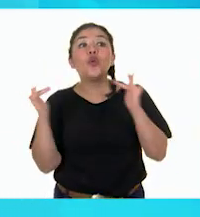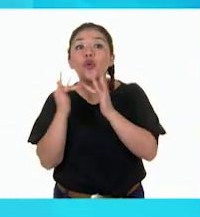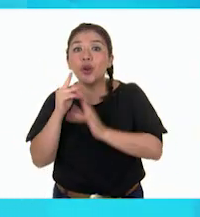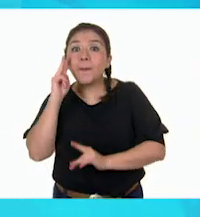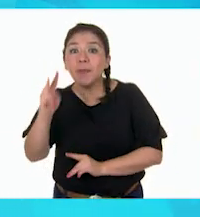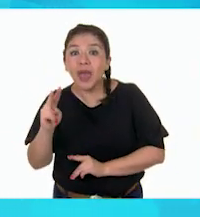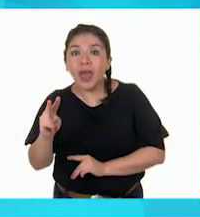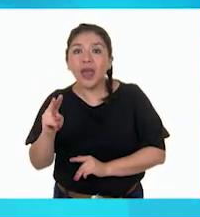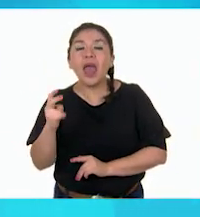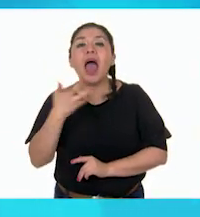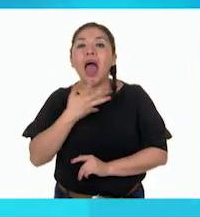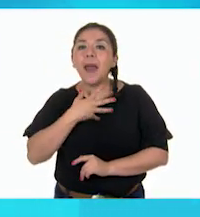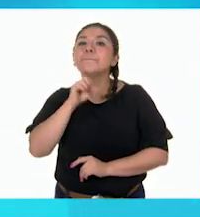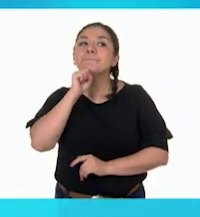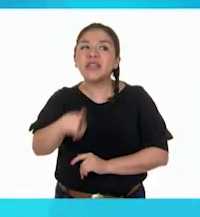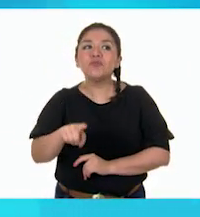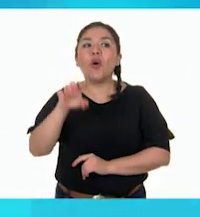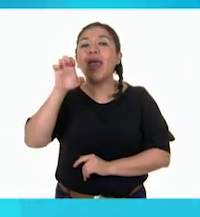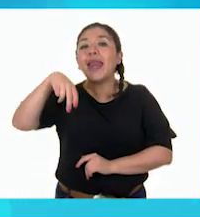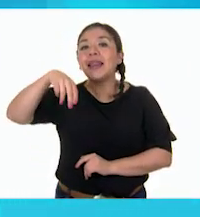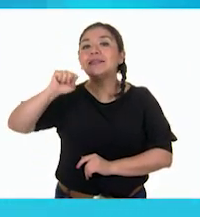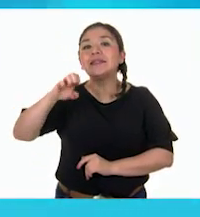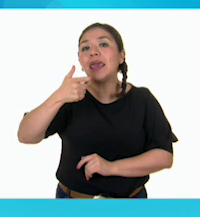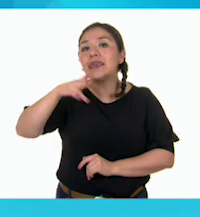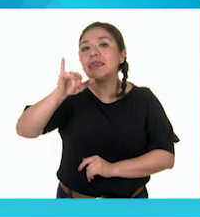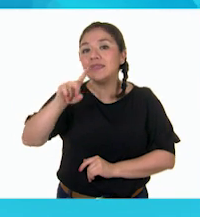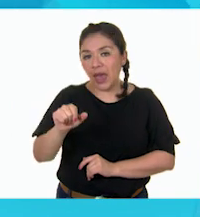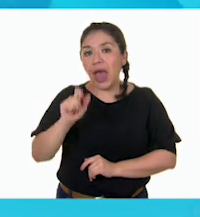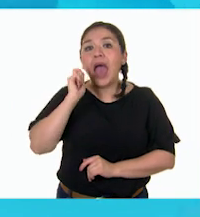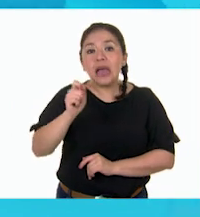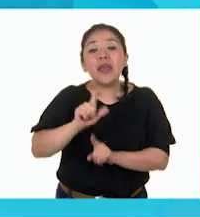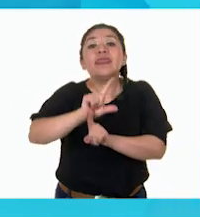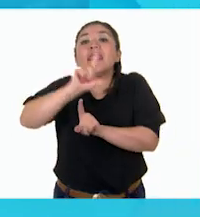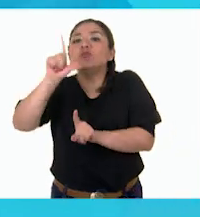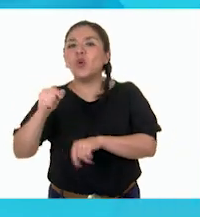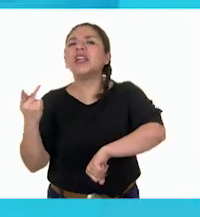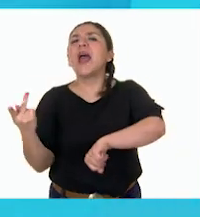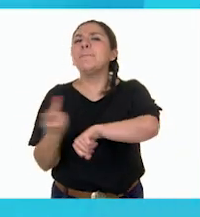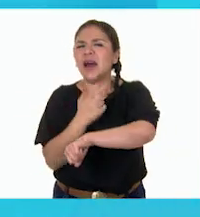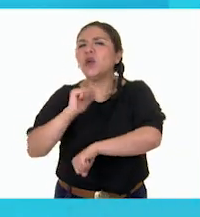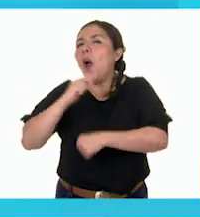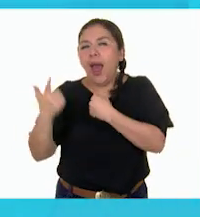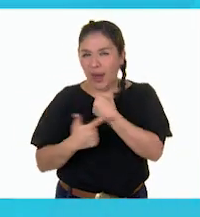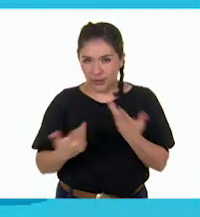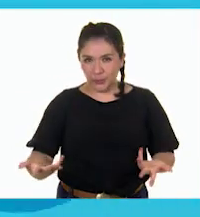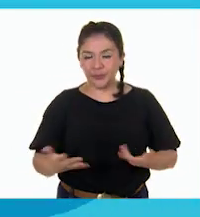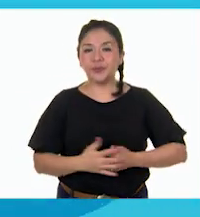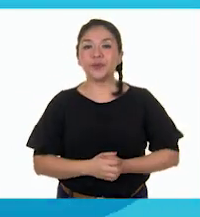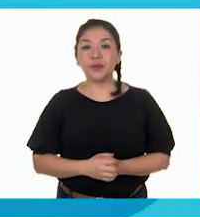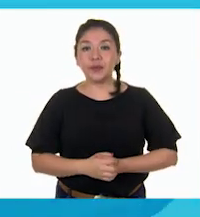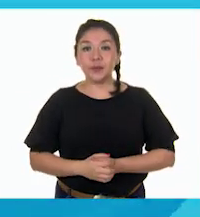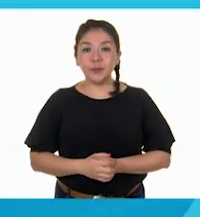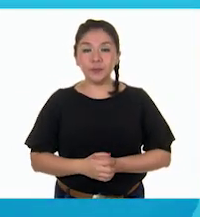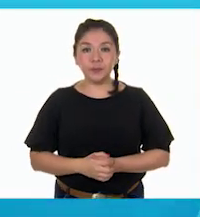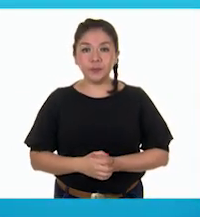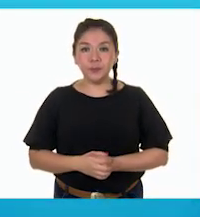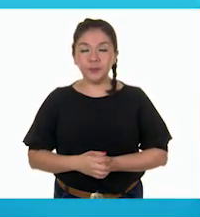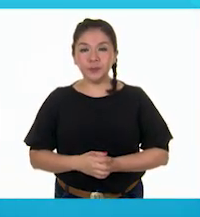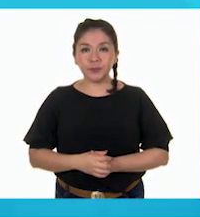Tenemos enseguida. Dos. Ajá. Y nos da a entender que va a suceder algo posteriormente, ¿verdad? Exacto. Vamos a ver la siguiente.